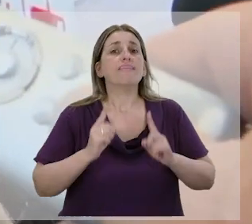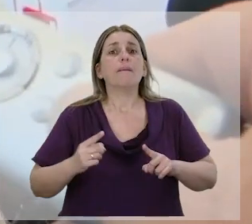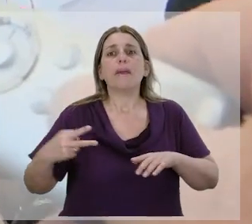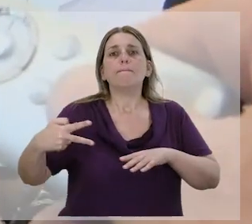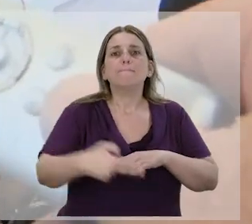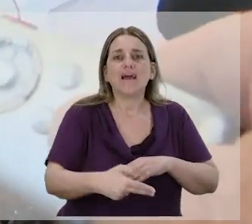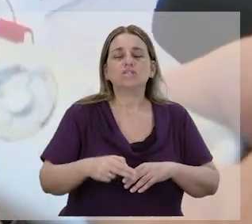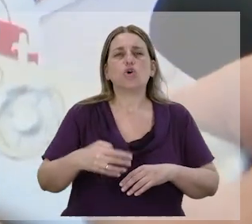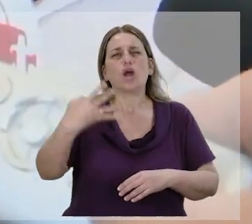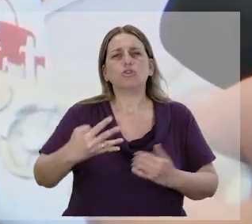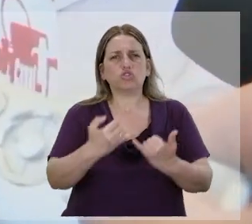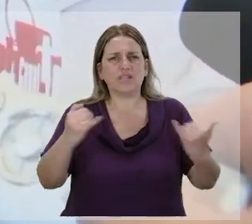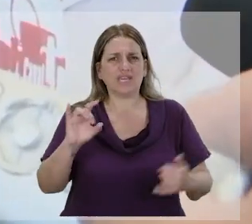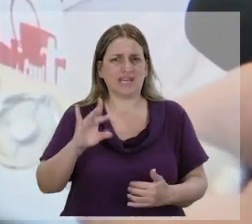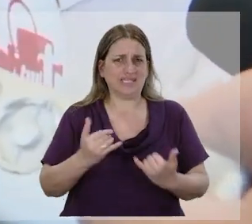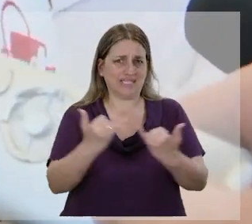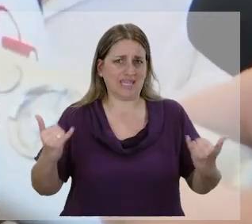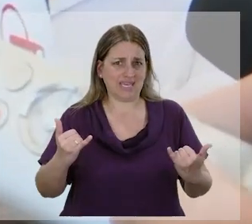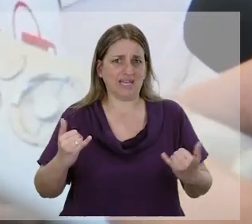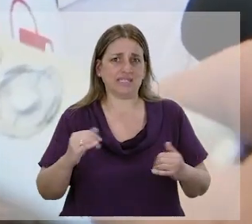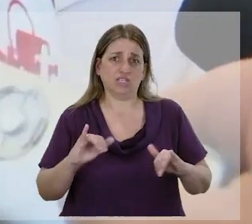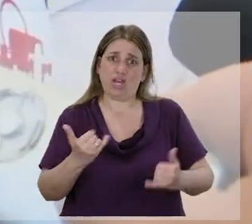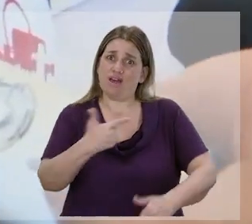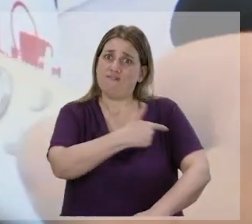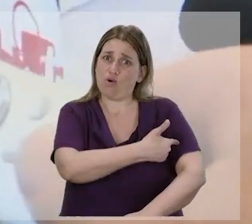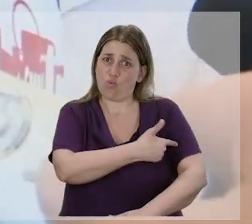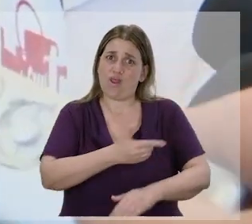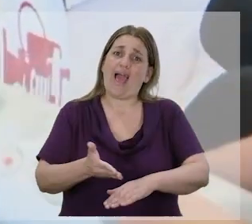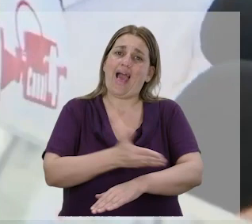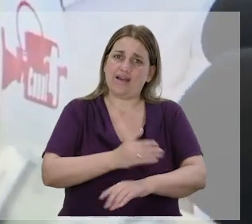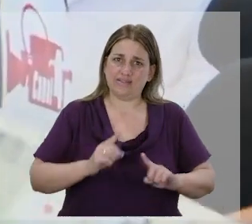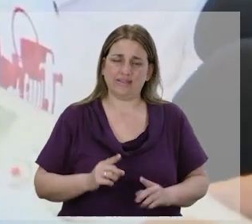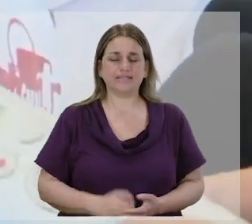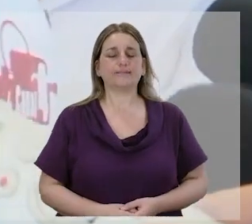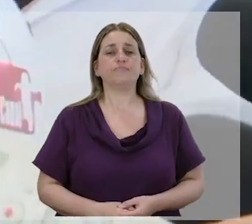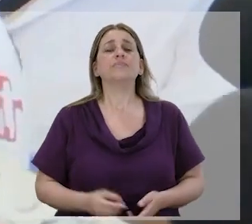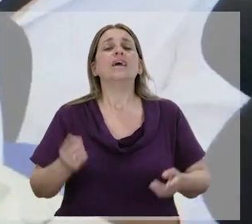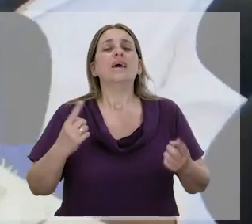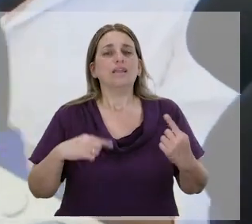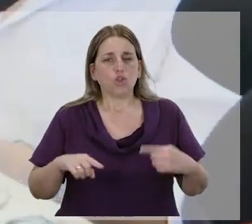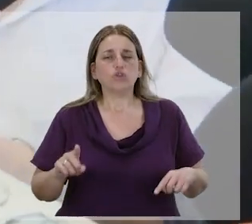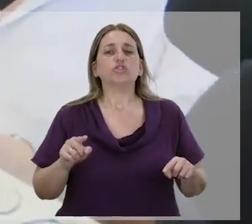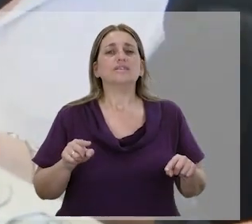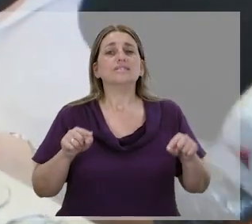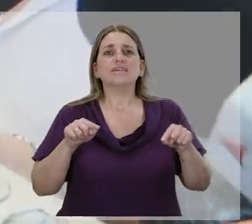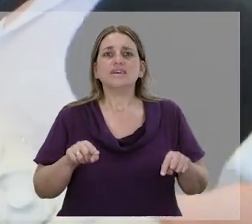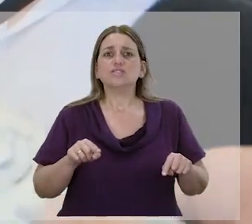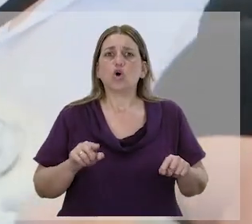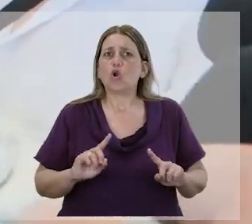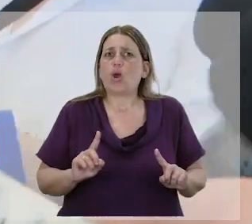y además con el plazo de 14, 15 días después de estar inmunizado. Disculpen.